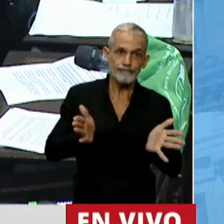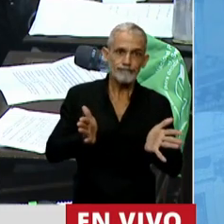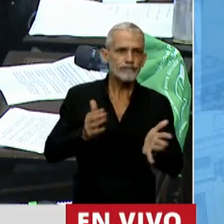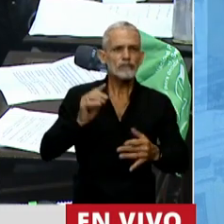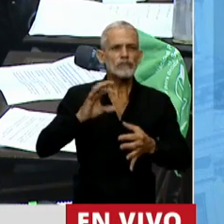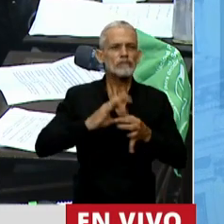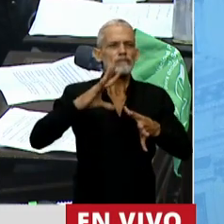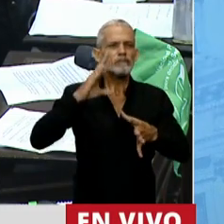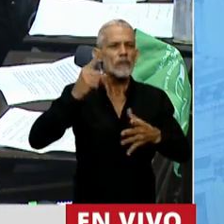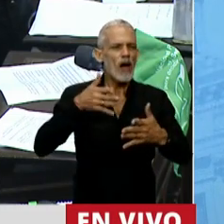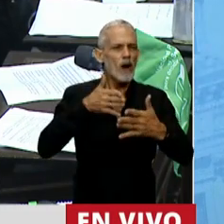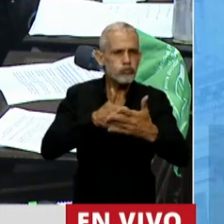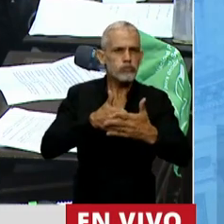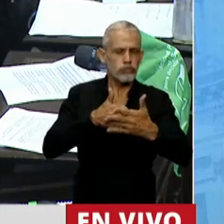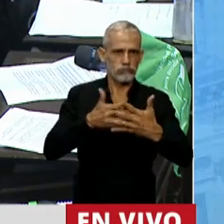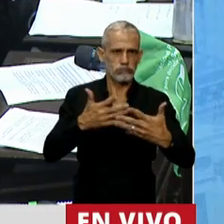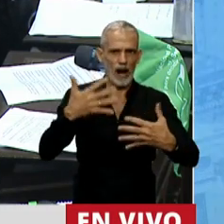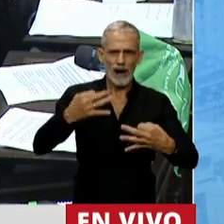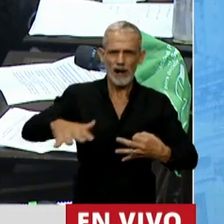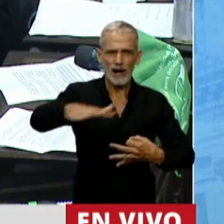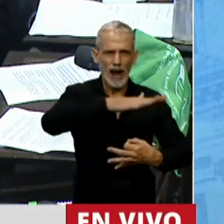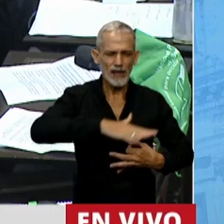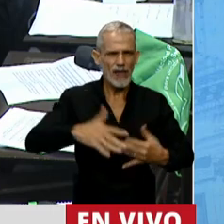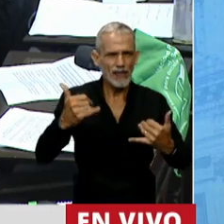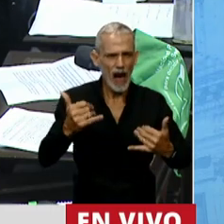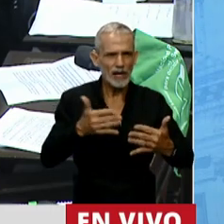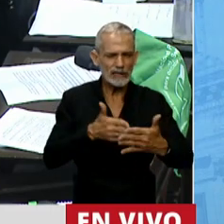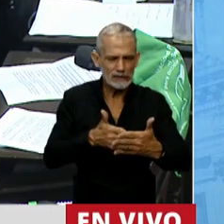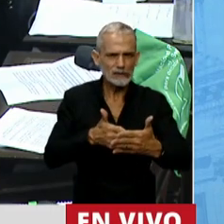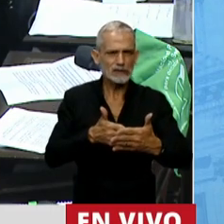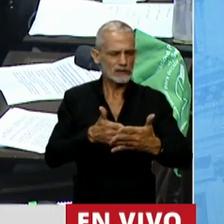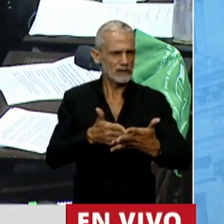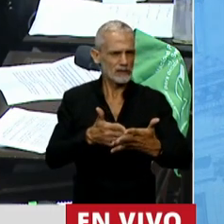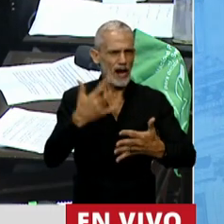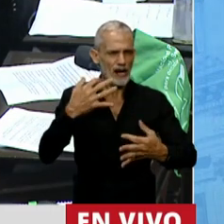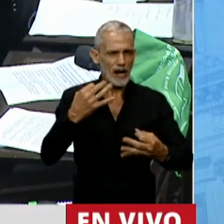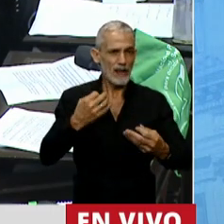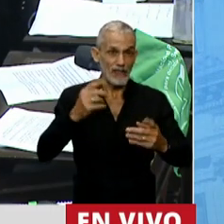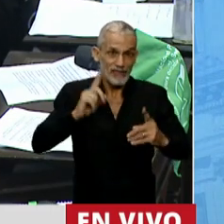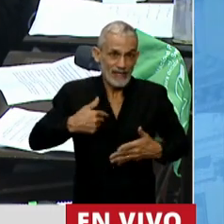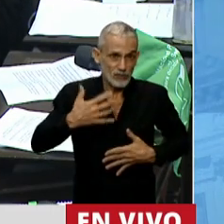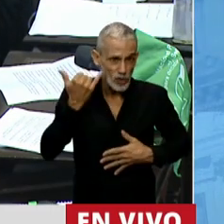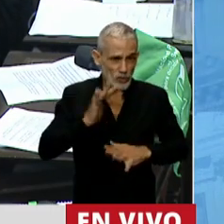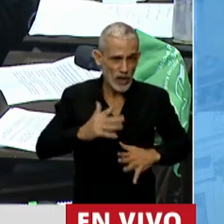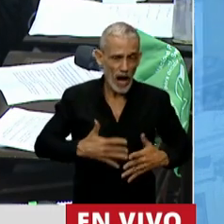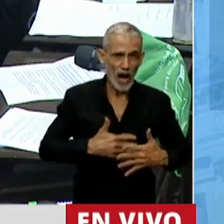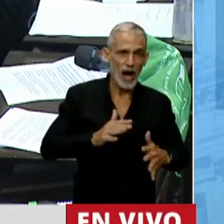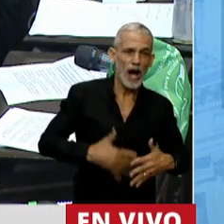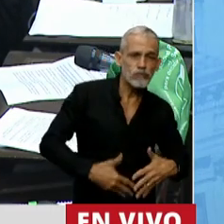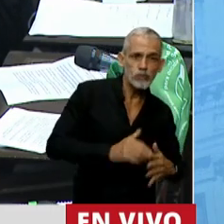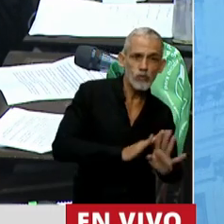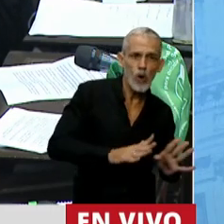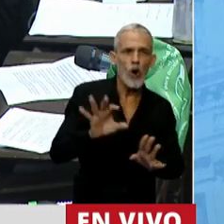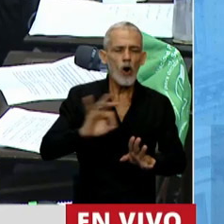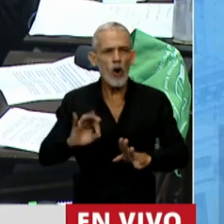para decidir se choca con una realidad que es innegable. Y esa realidad es la de que su libertad